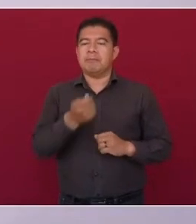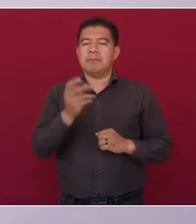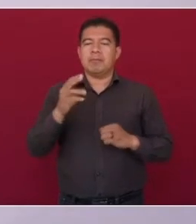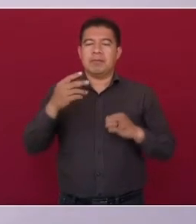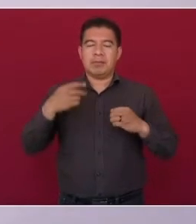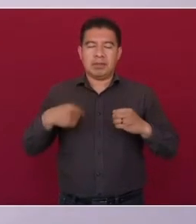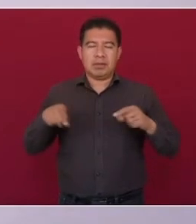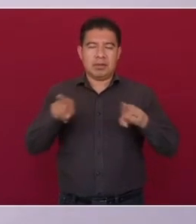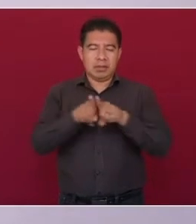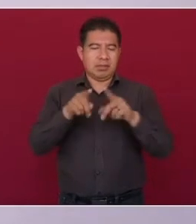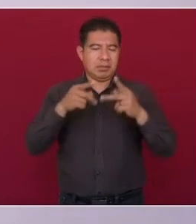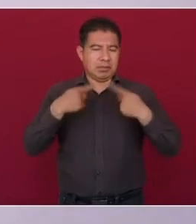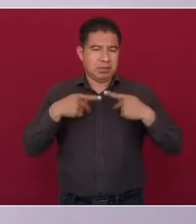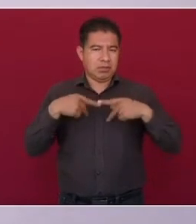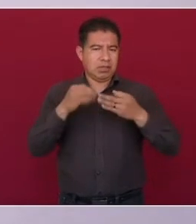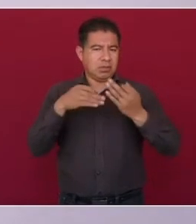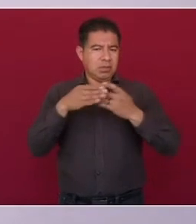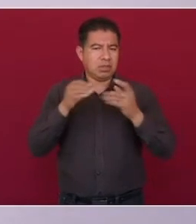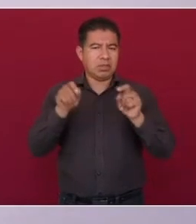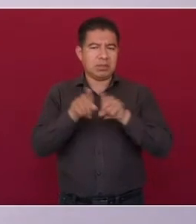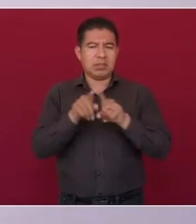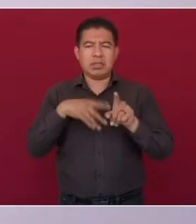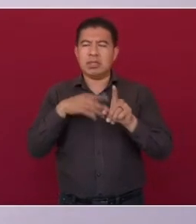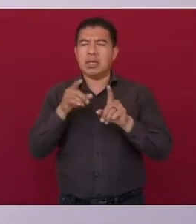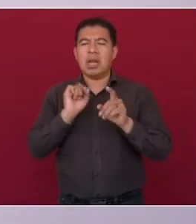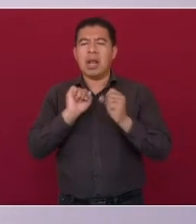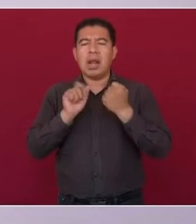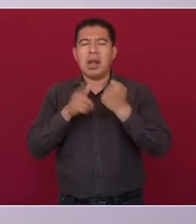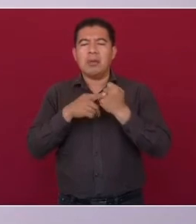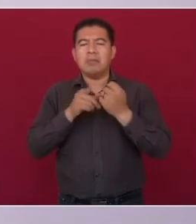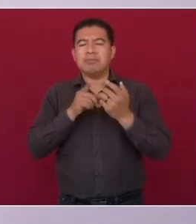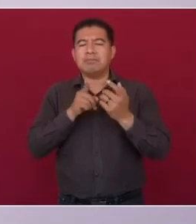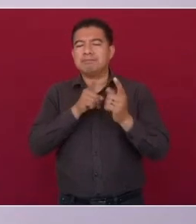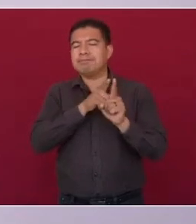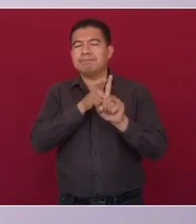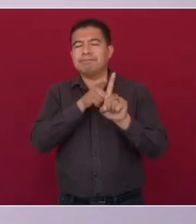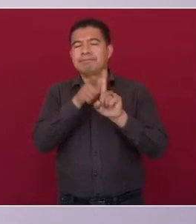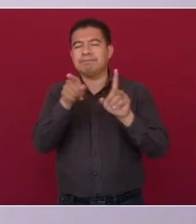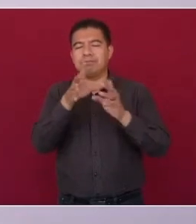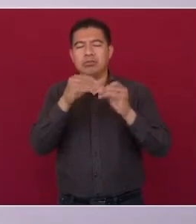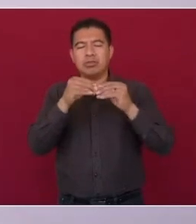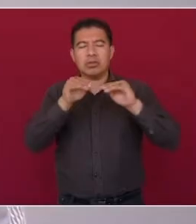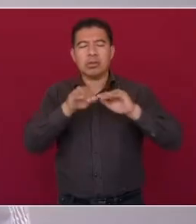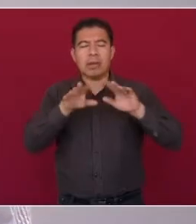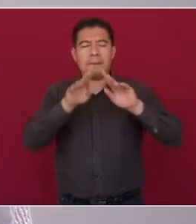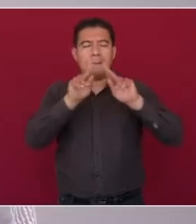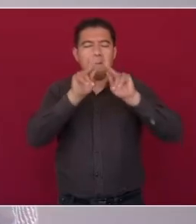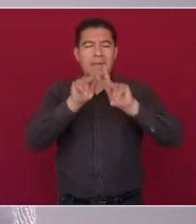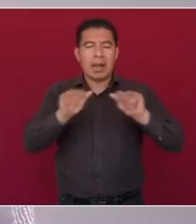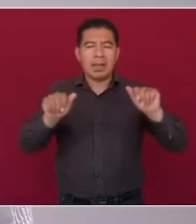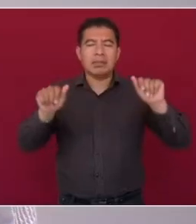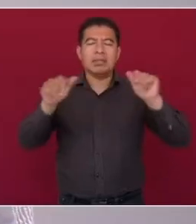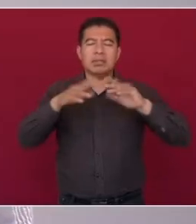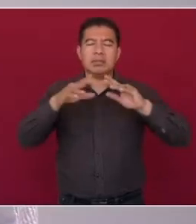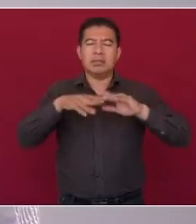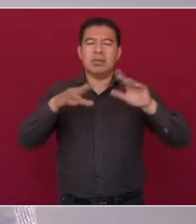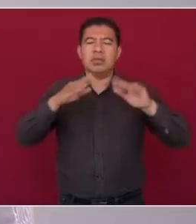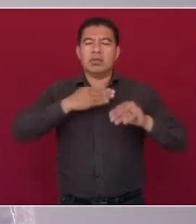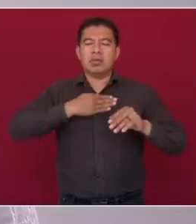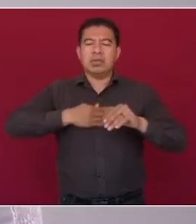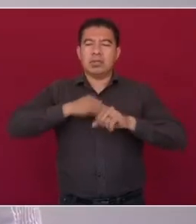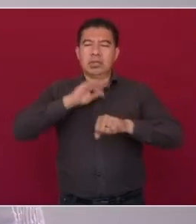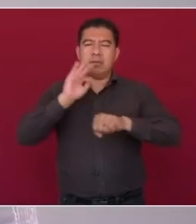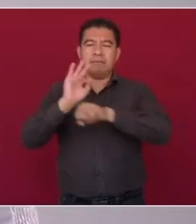indirecta, porque no olvidemos que la paz es fruto de la justicia.